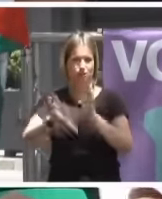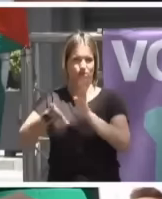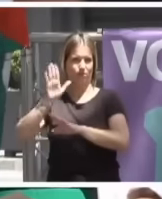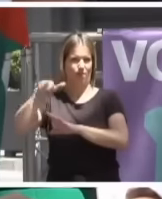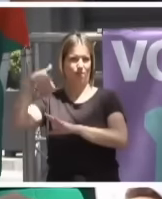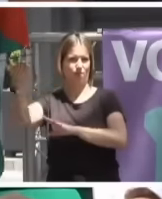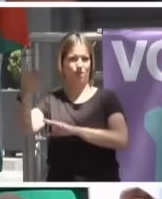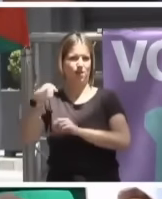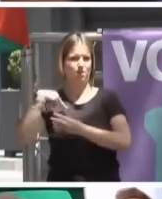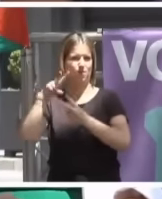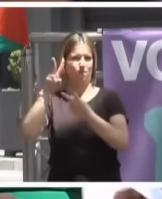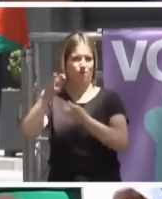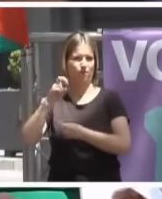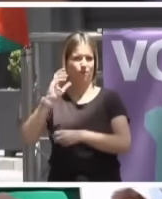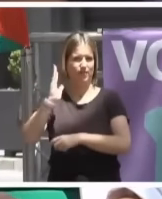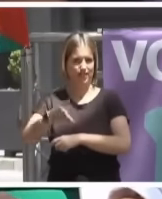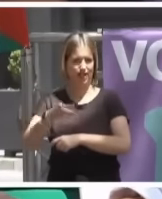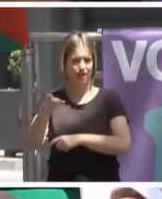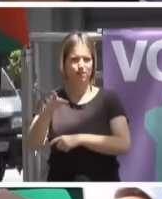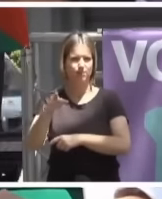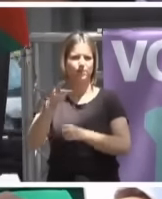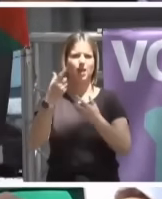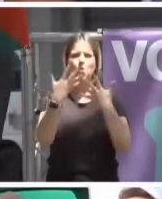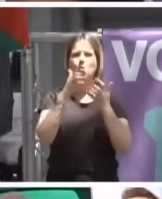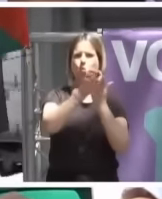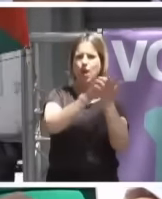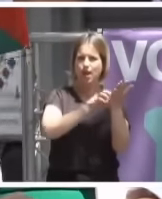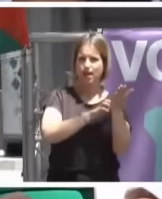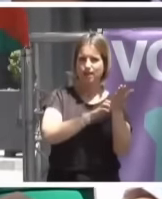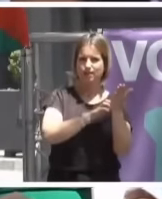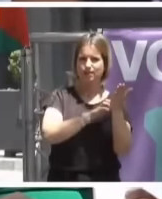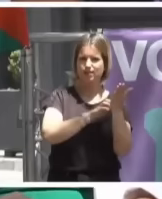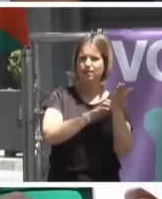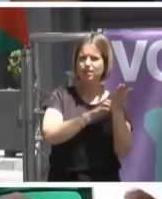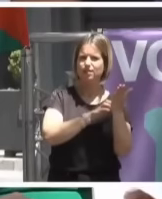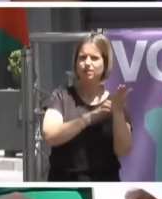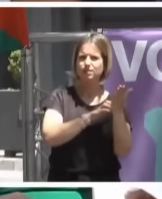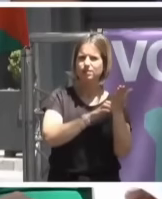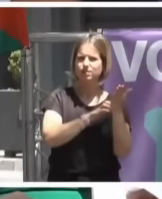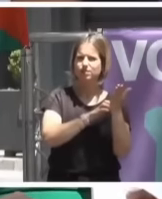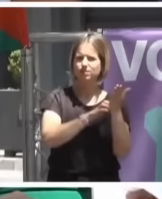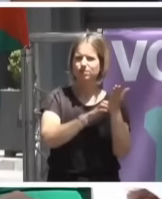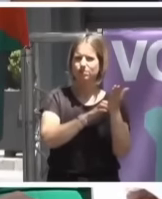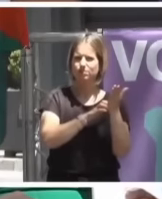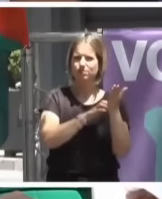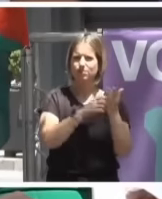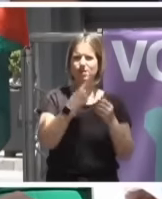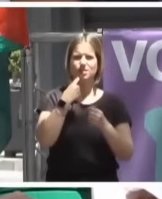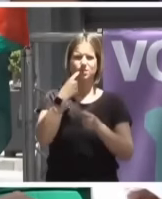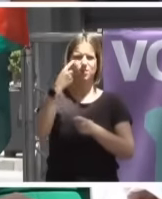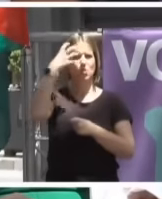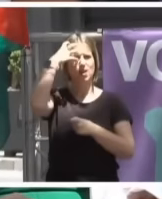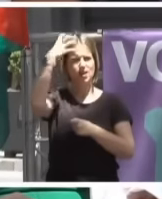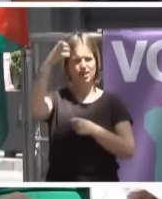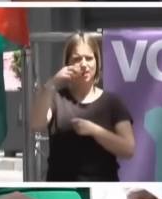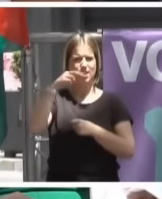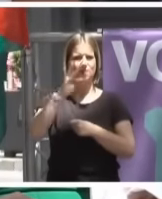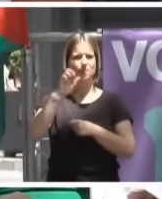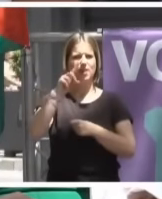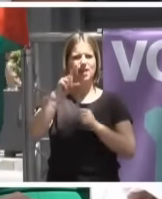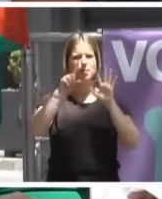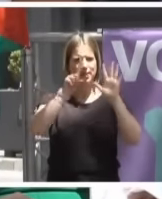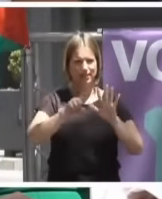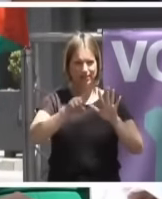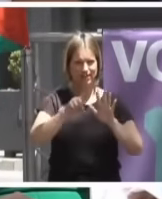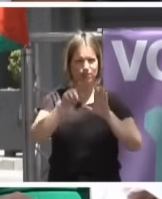fiscal, escribió una carta abdicando. Abdicó en favor del rey Felipe VI y también